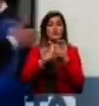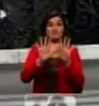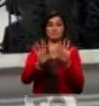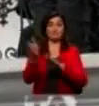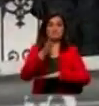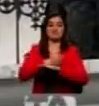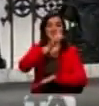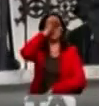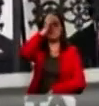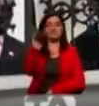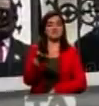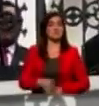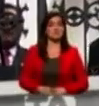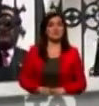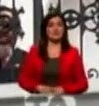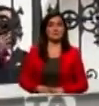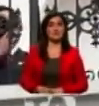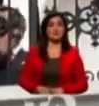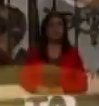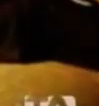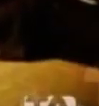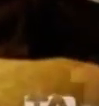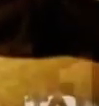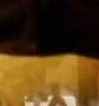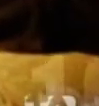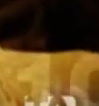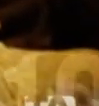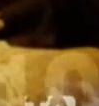conocieron. Martina Vera Pérez, 24 horas.